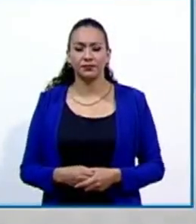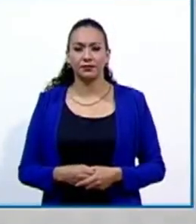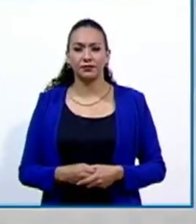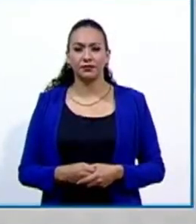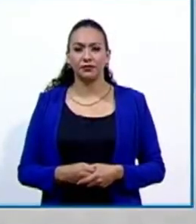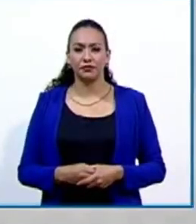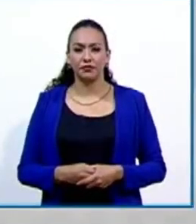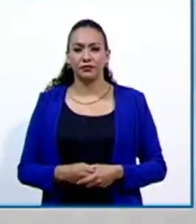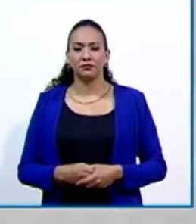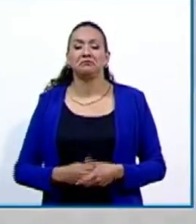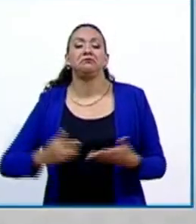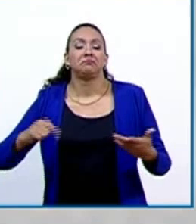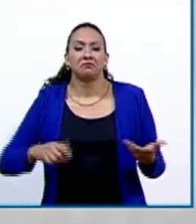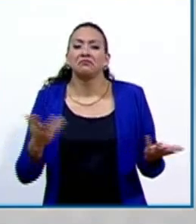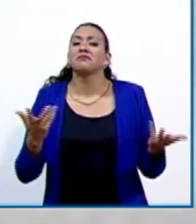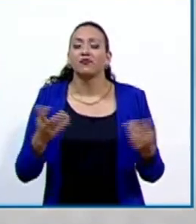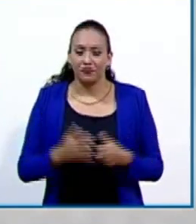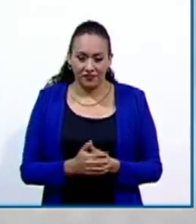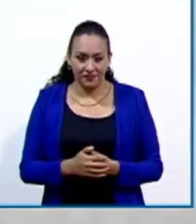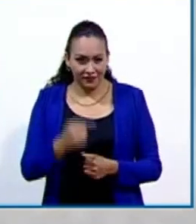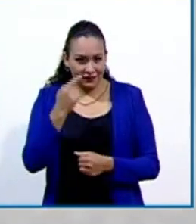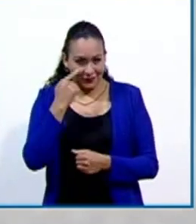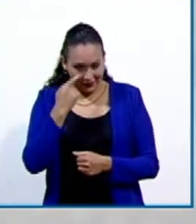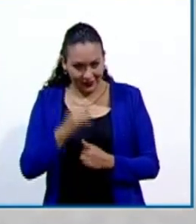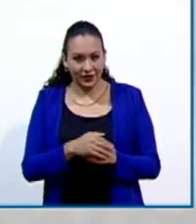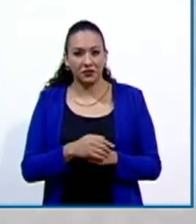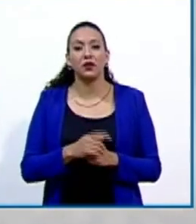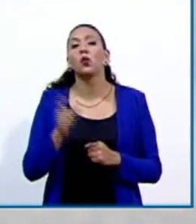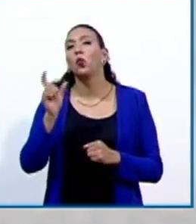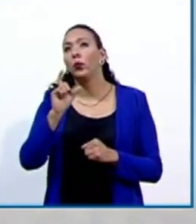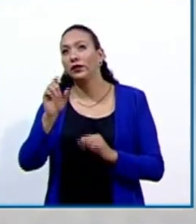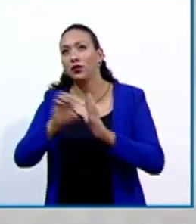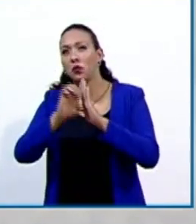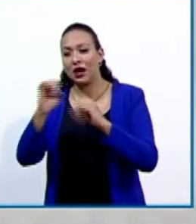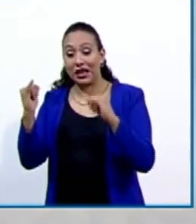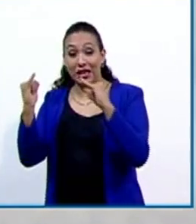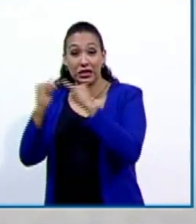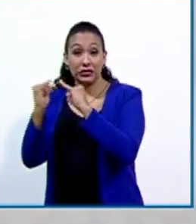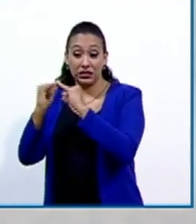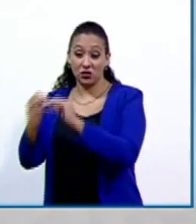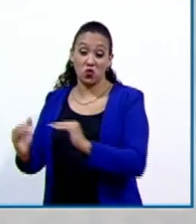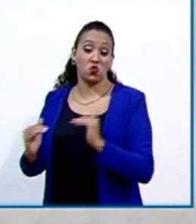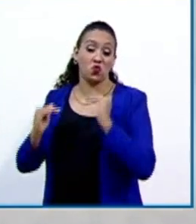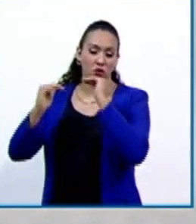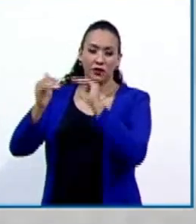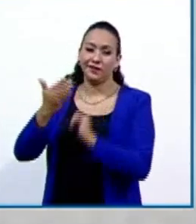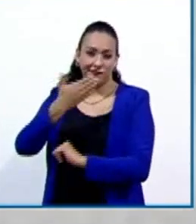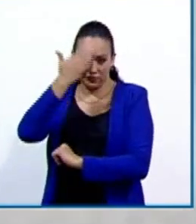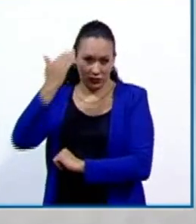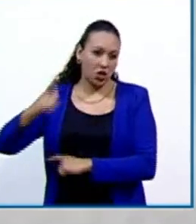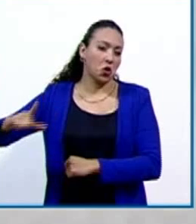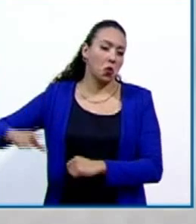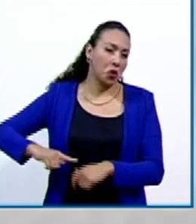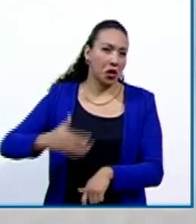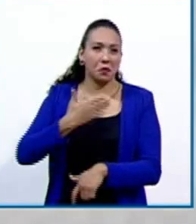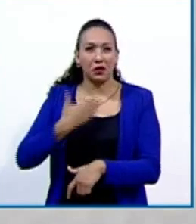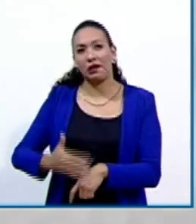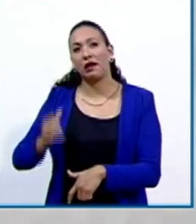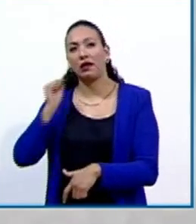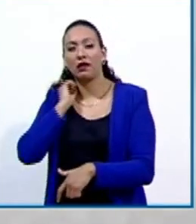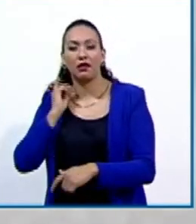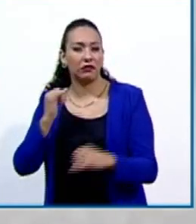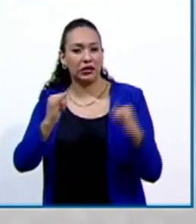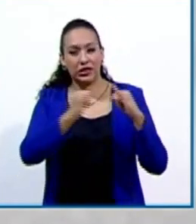Lo que se hace es, por medios legales, sin renunciar formalmente, superficialmente, a